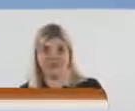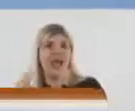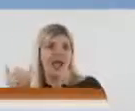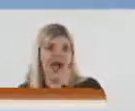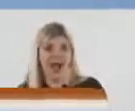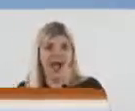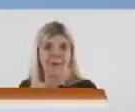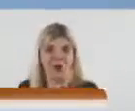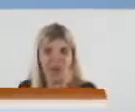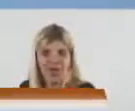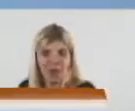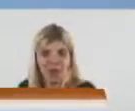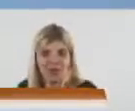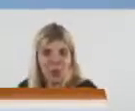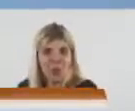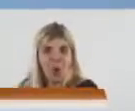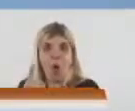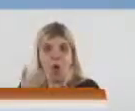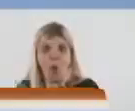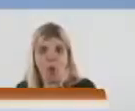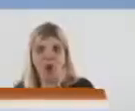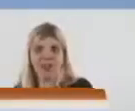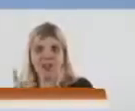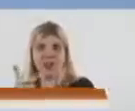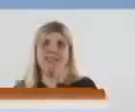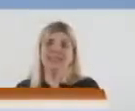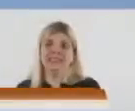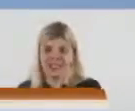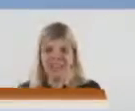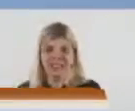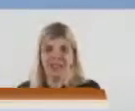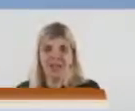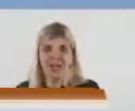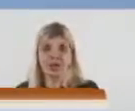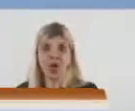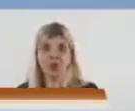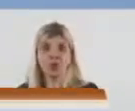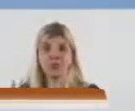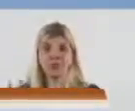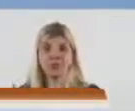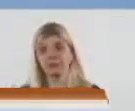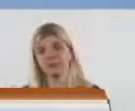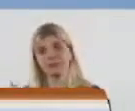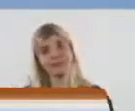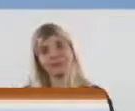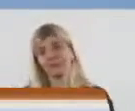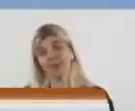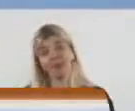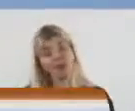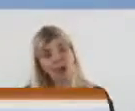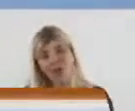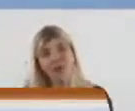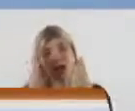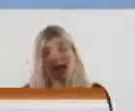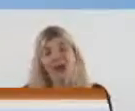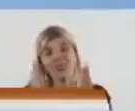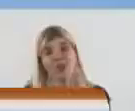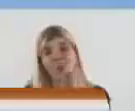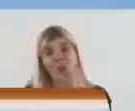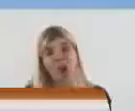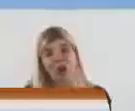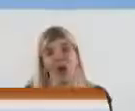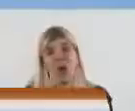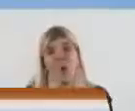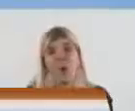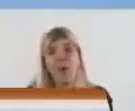pero esto no quiere decir que el problema lo hemos resuelto por eso llamó la atención de todos les pido a todos extremar los cuidados les